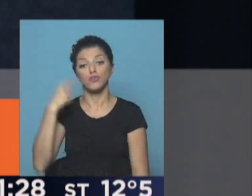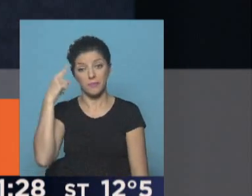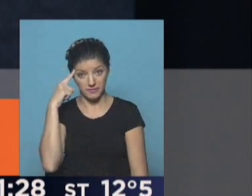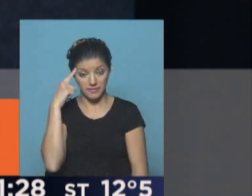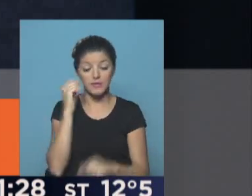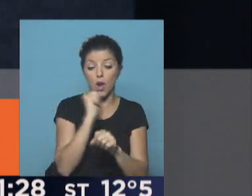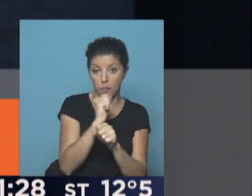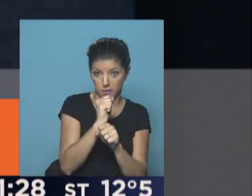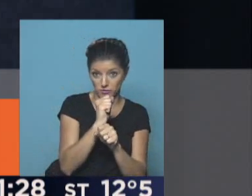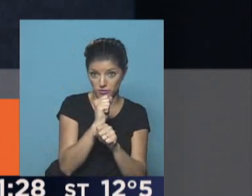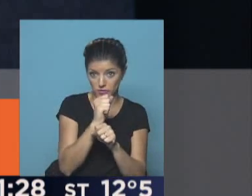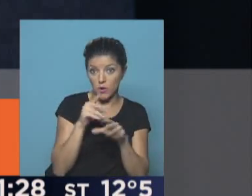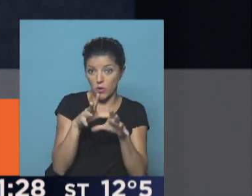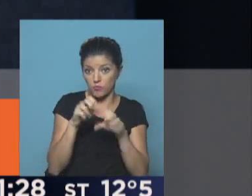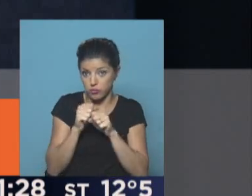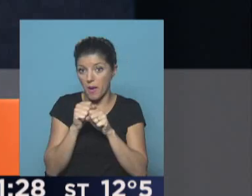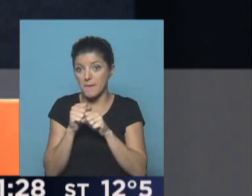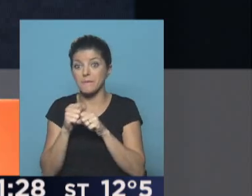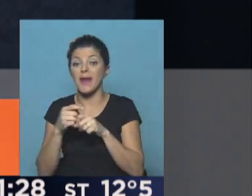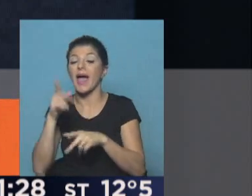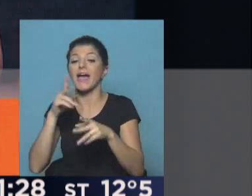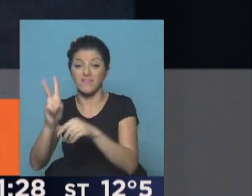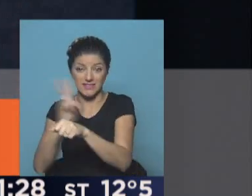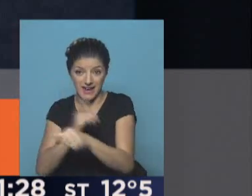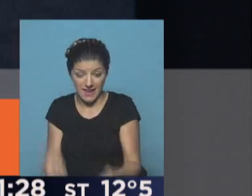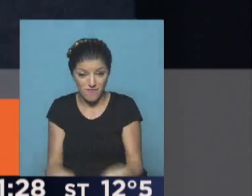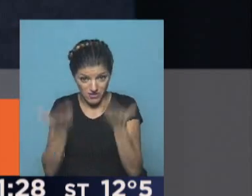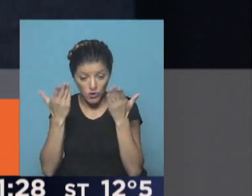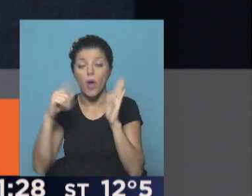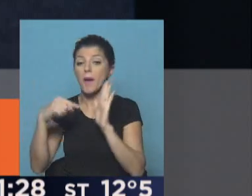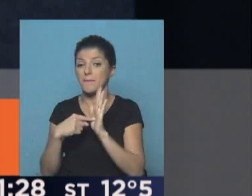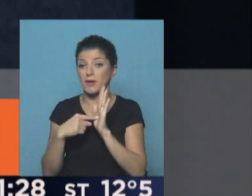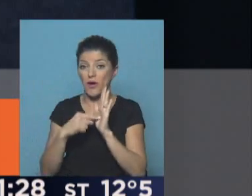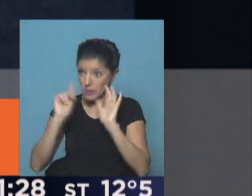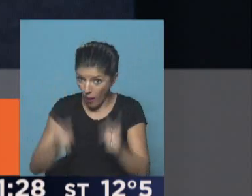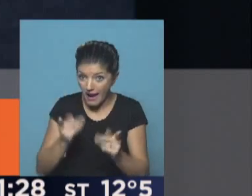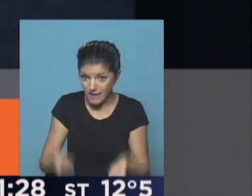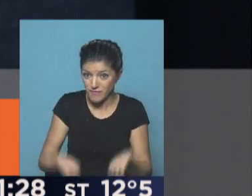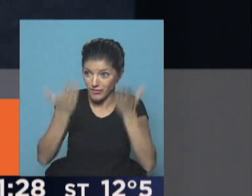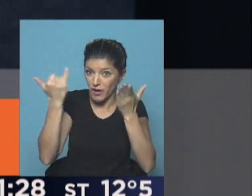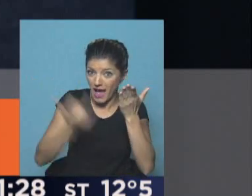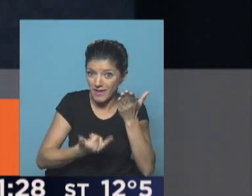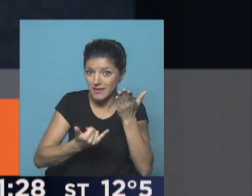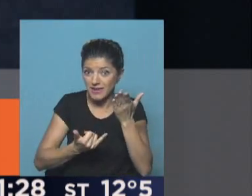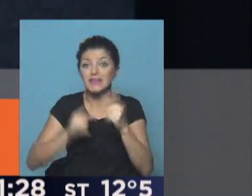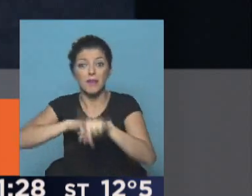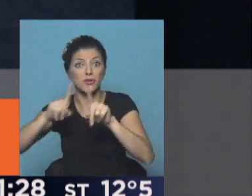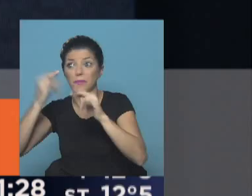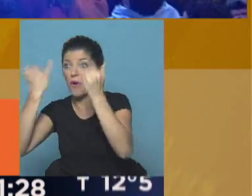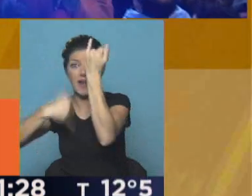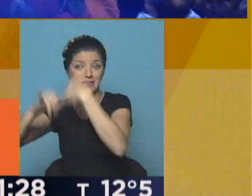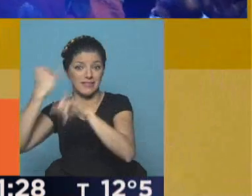del mercado para evitar que ese circulante y así inflación pero no logra ni que no es inflación y lo que logra es que la tasa de interés